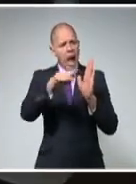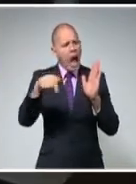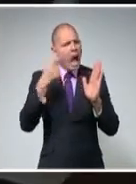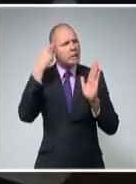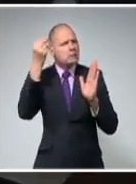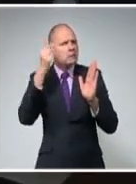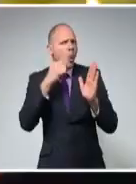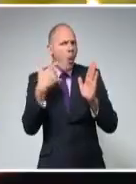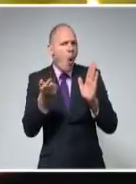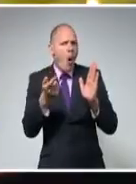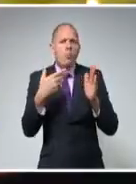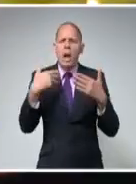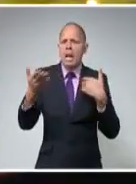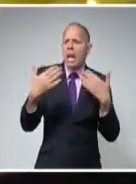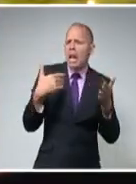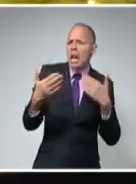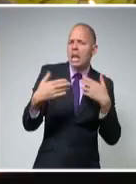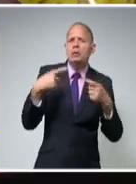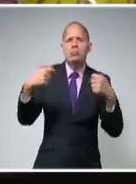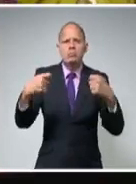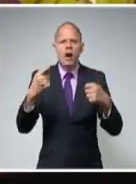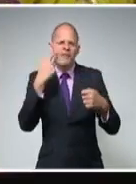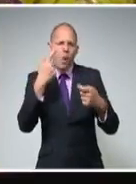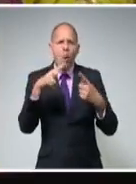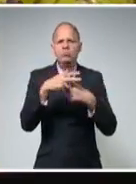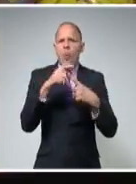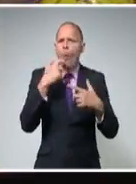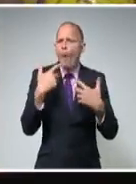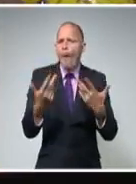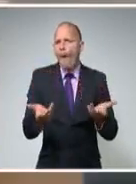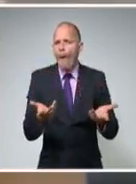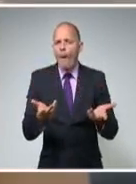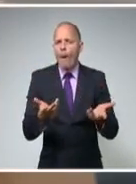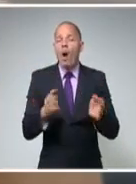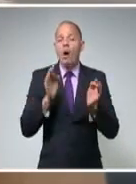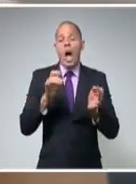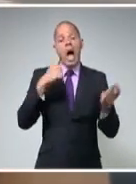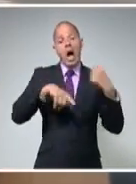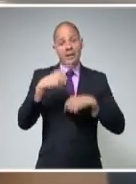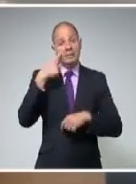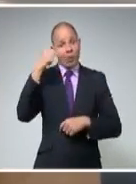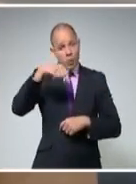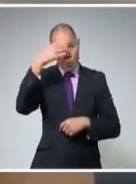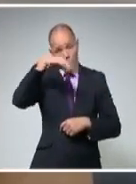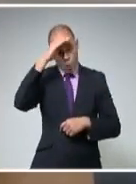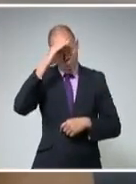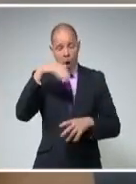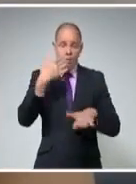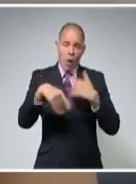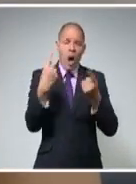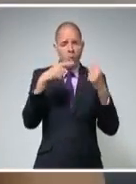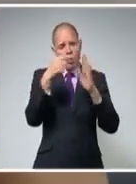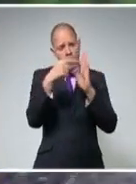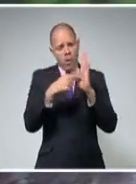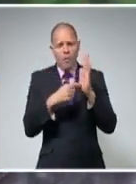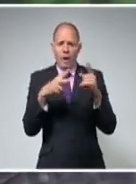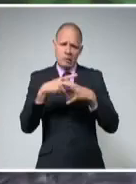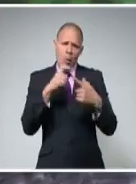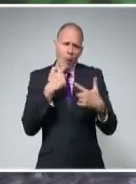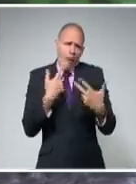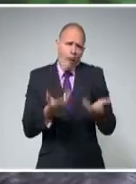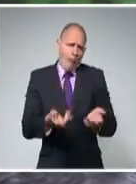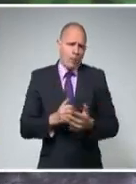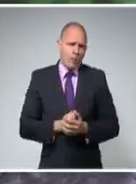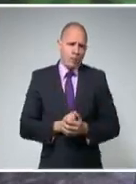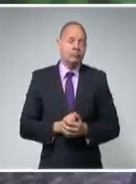analizados, debatidos, que se deben de resolver la problemática que tiene nuestro país en estos momentos y que tenemos que accionar